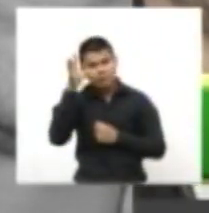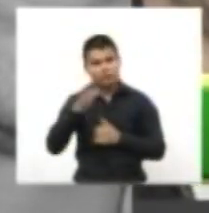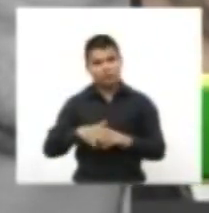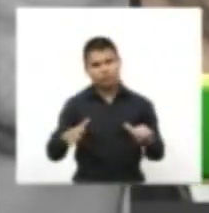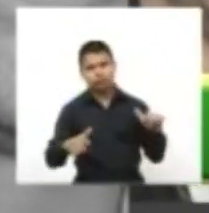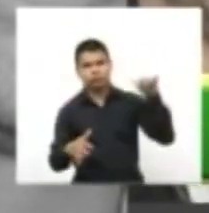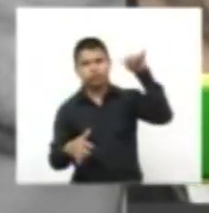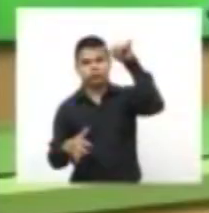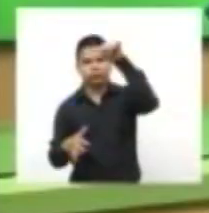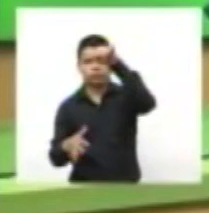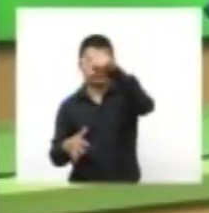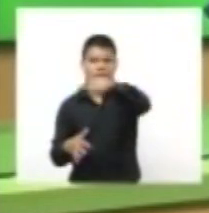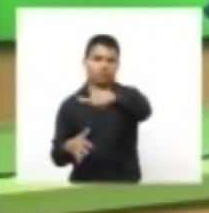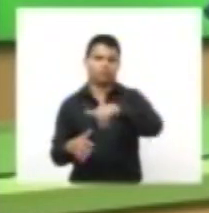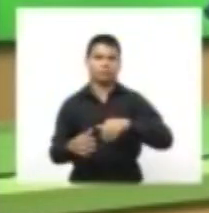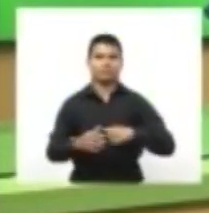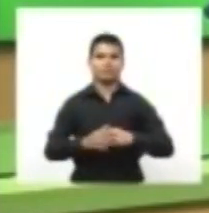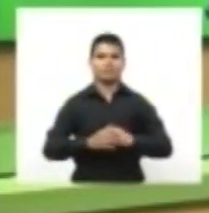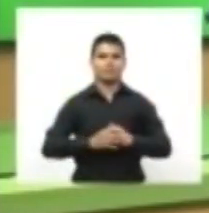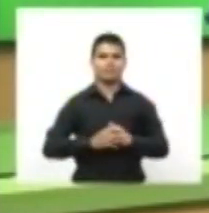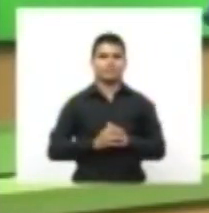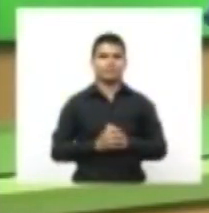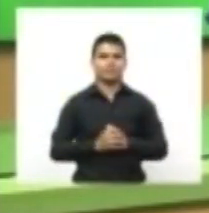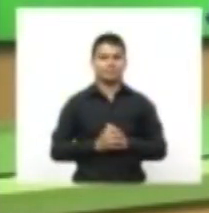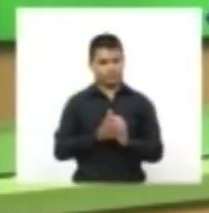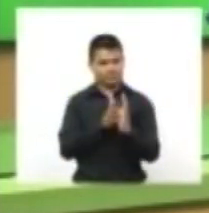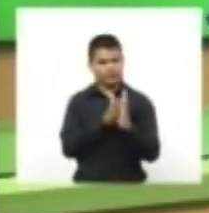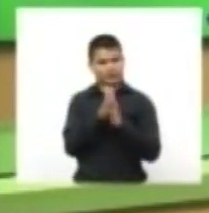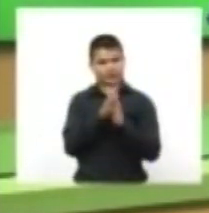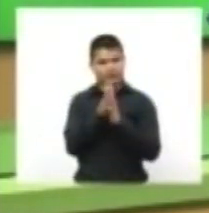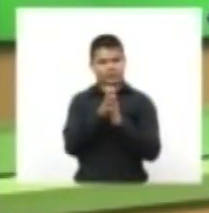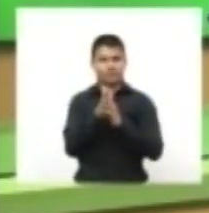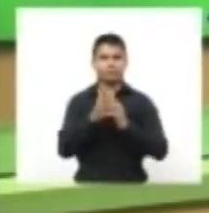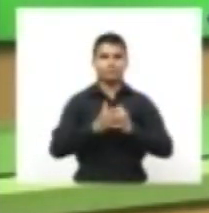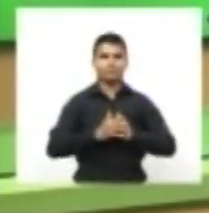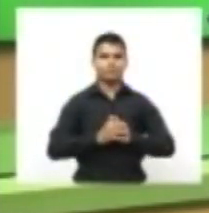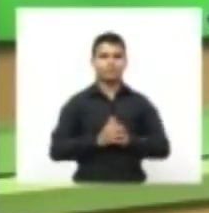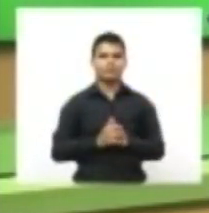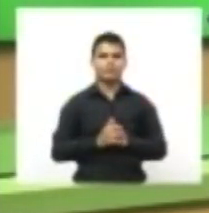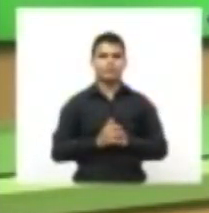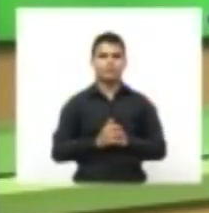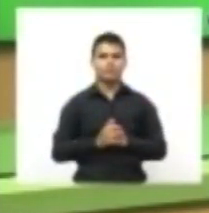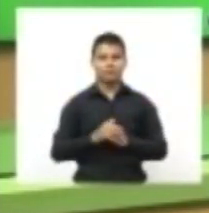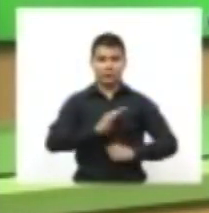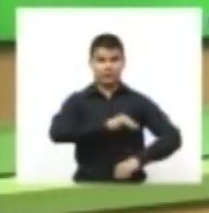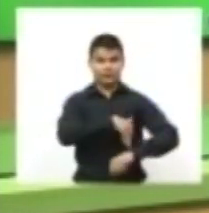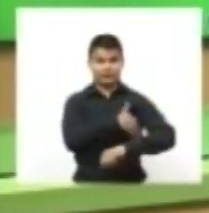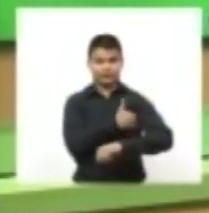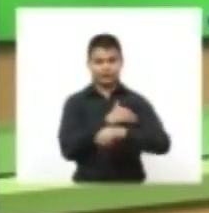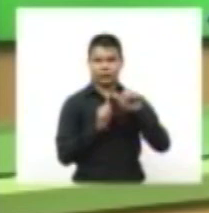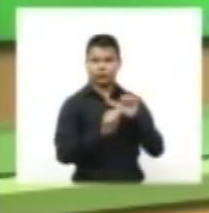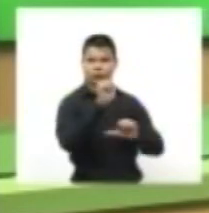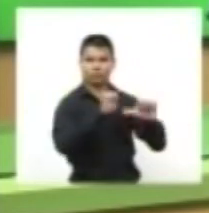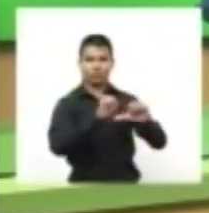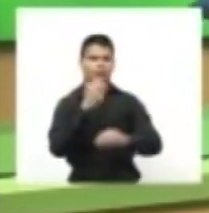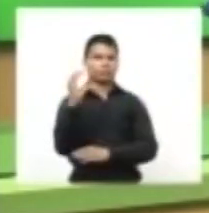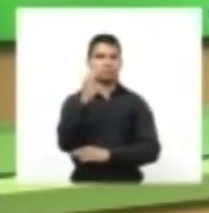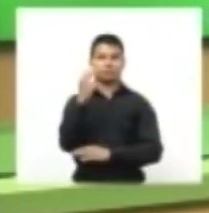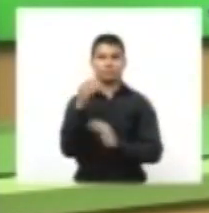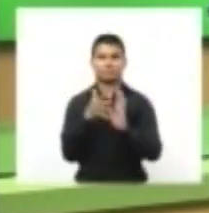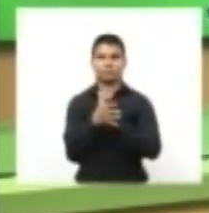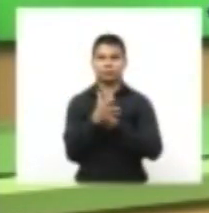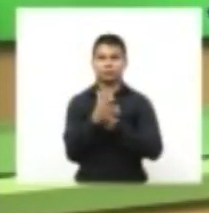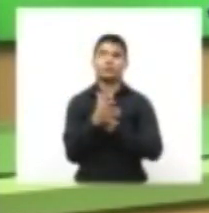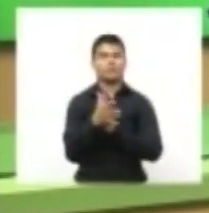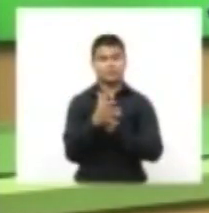del país. Y seguimos con más información, que el ministro de Defensa de Colombia defiende el papel de la OTAN precisamente en